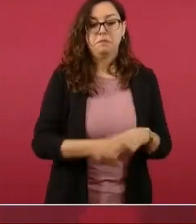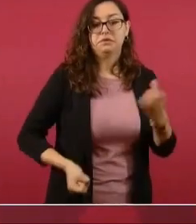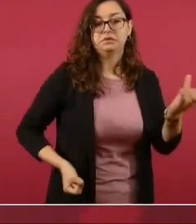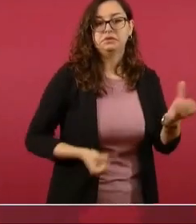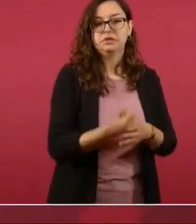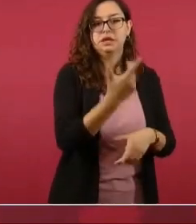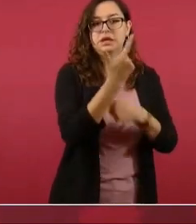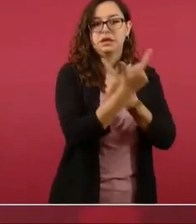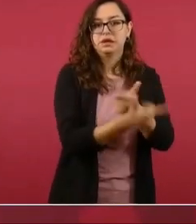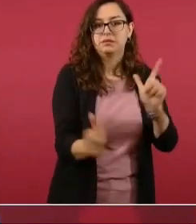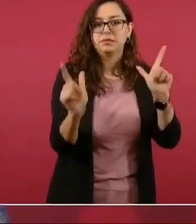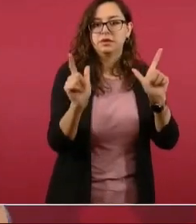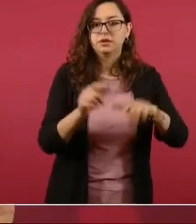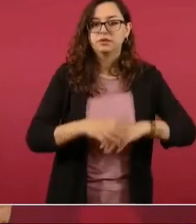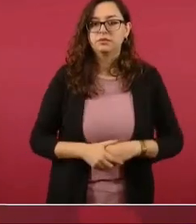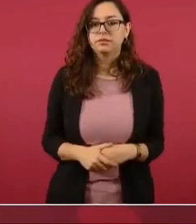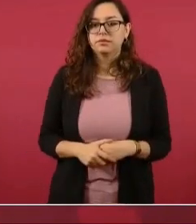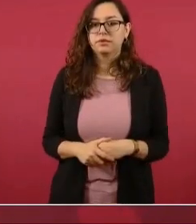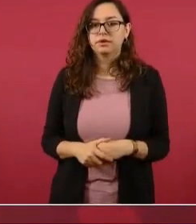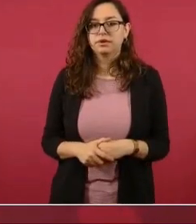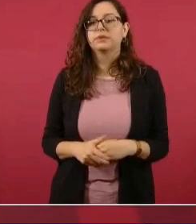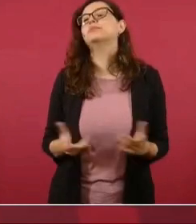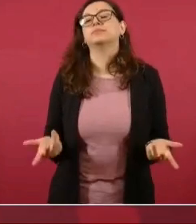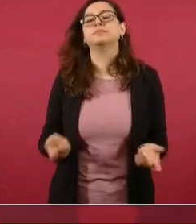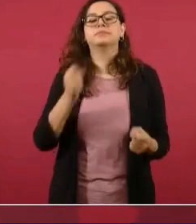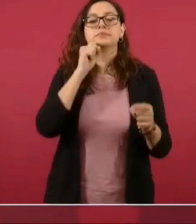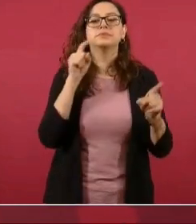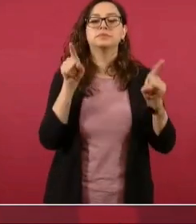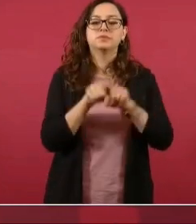sí, el Güero Palma por enfermedad,